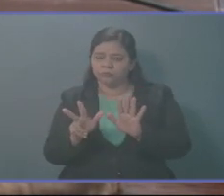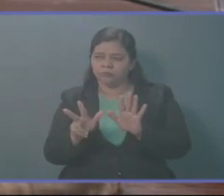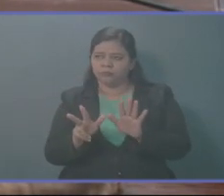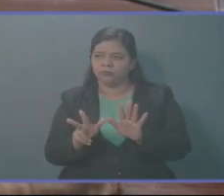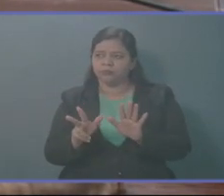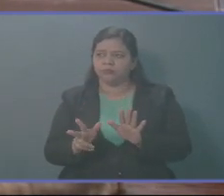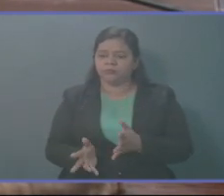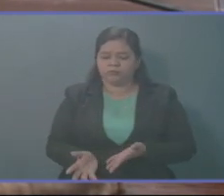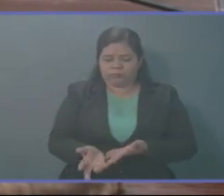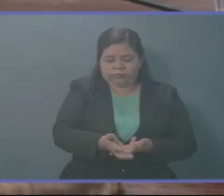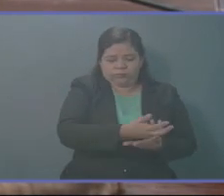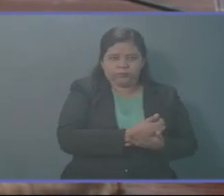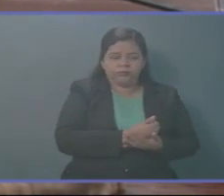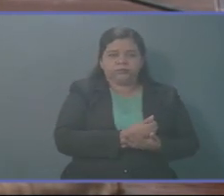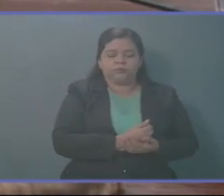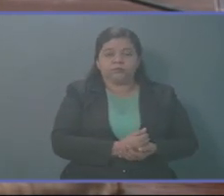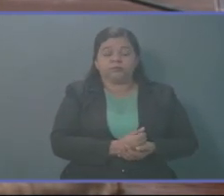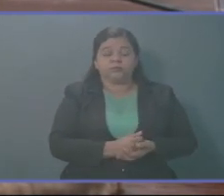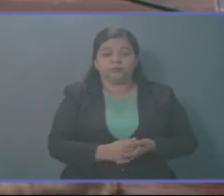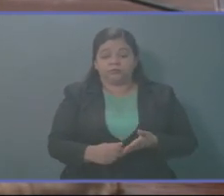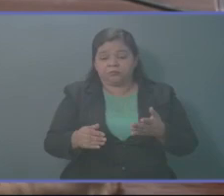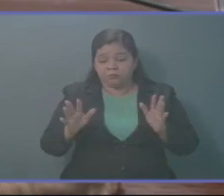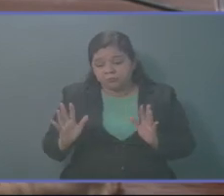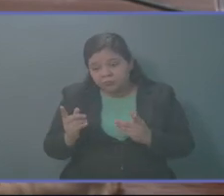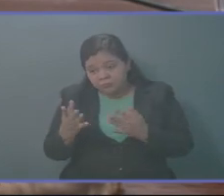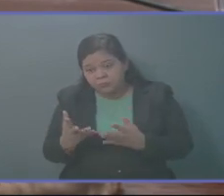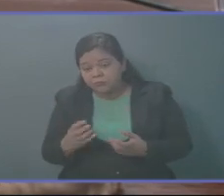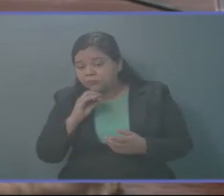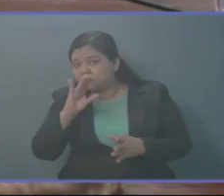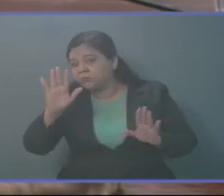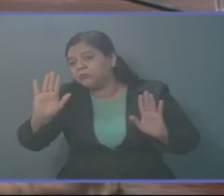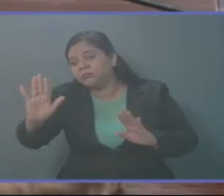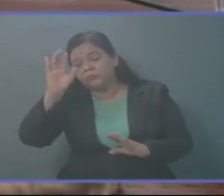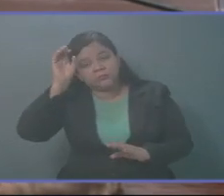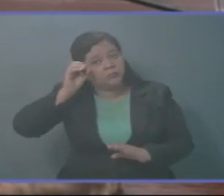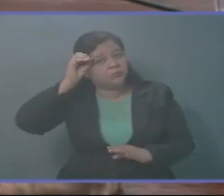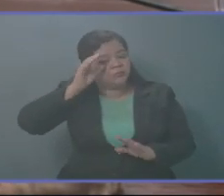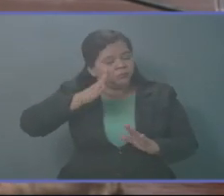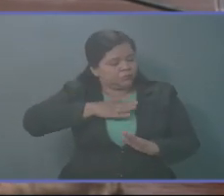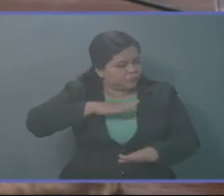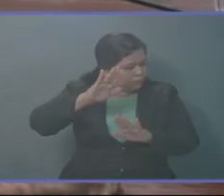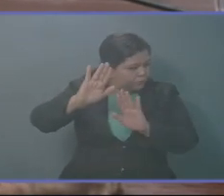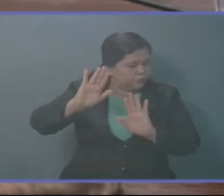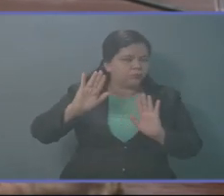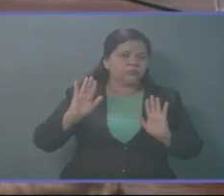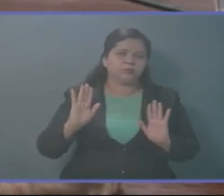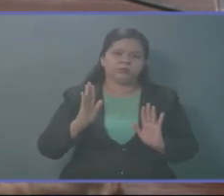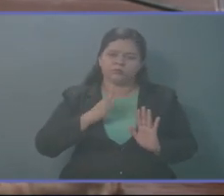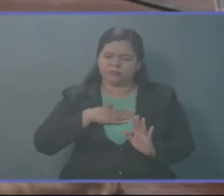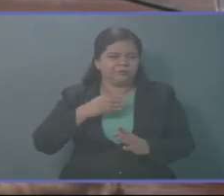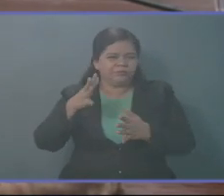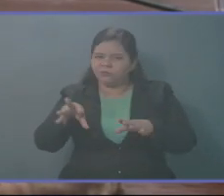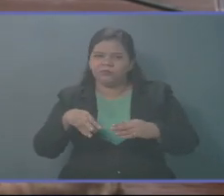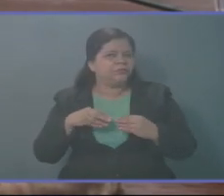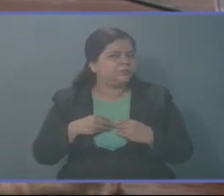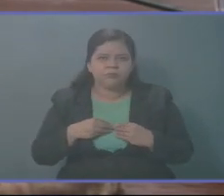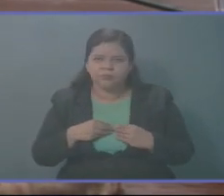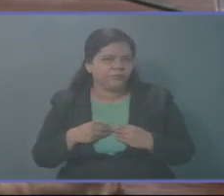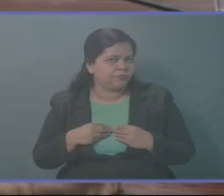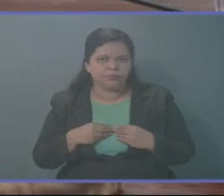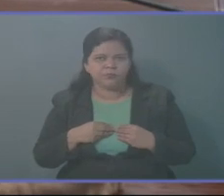Estado. El que lo diga, pues que lo diga porque es su consideración. Yo rechazo ese criterio.